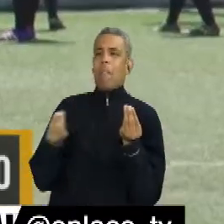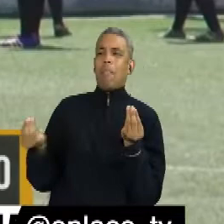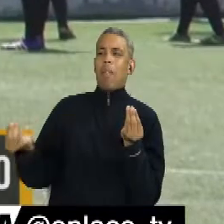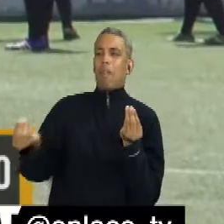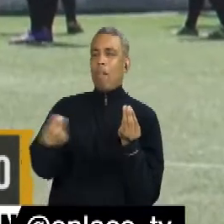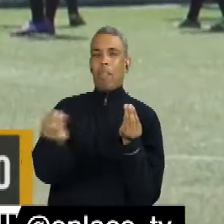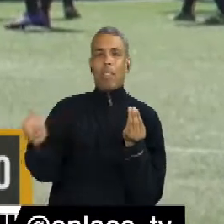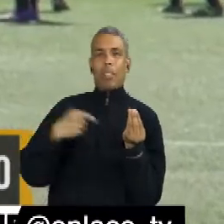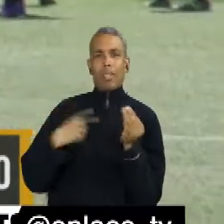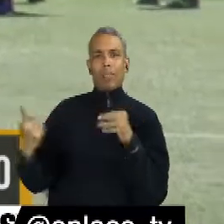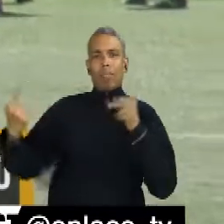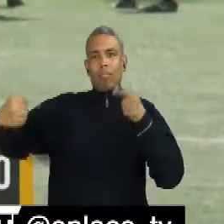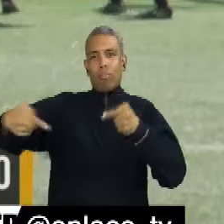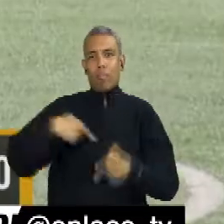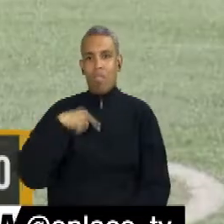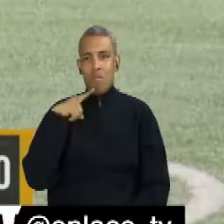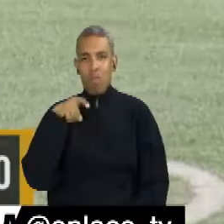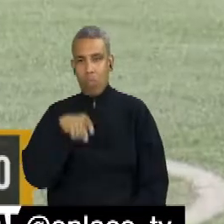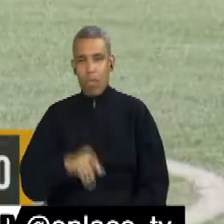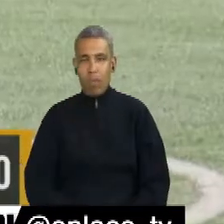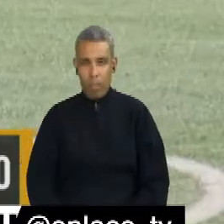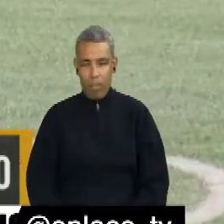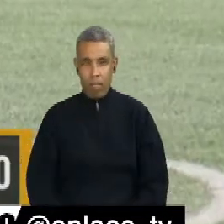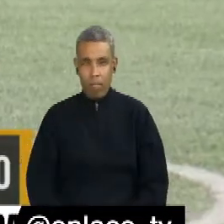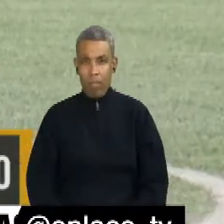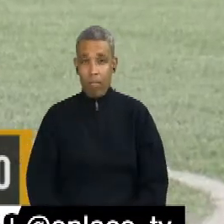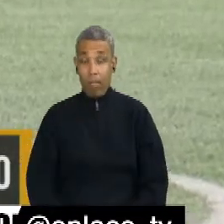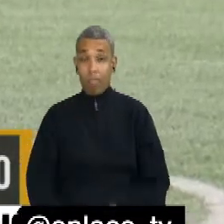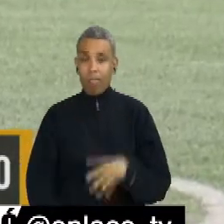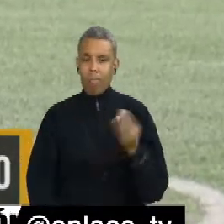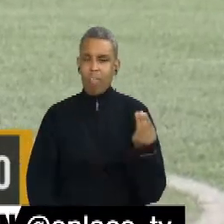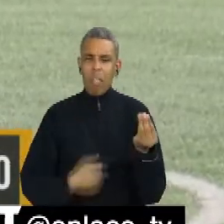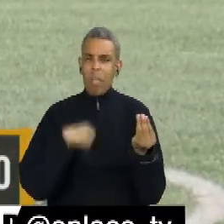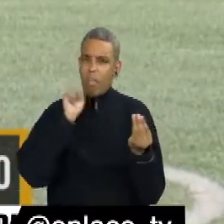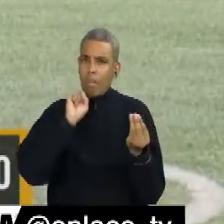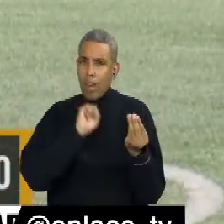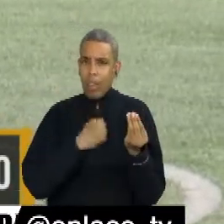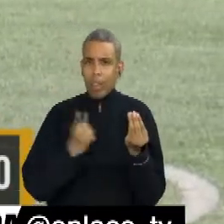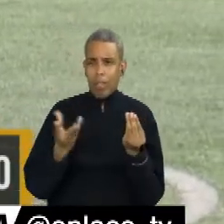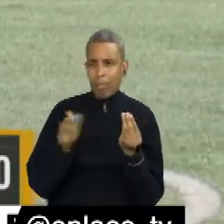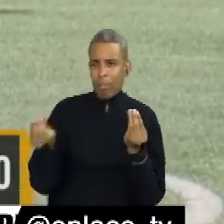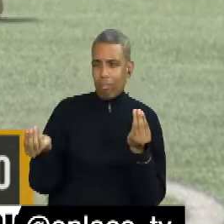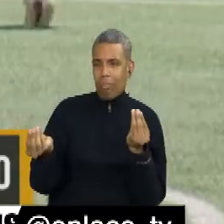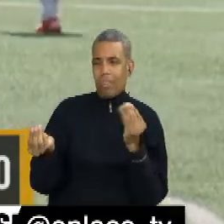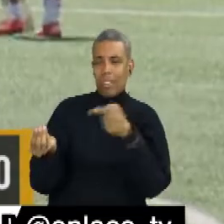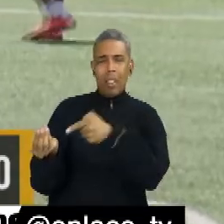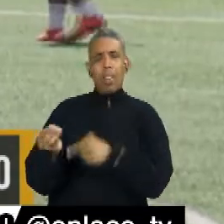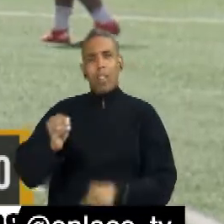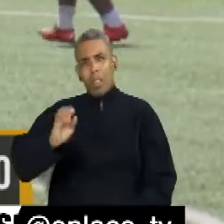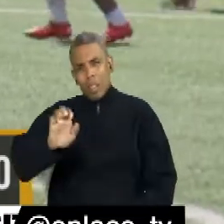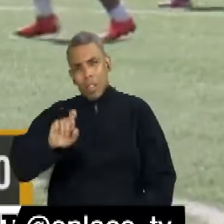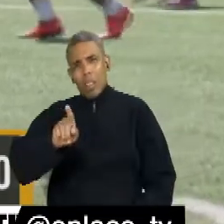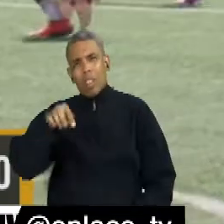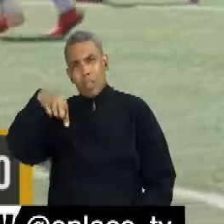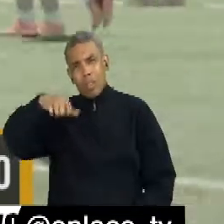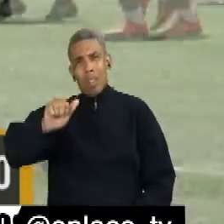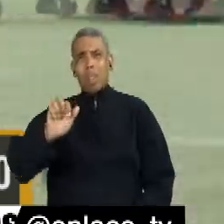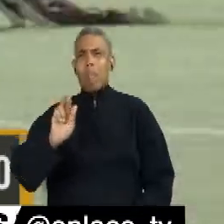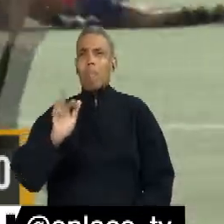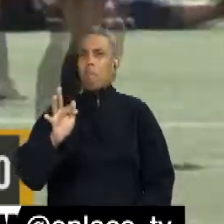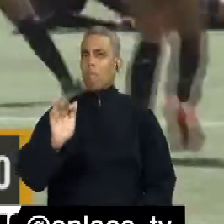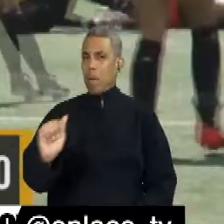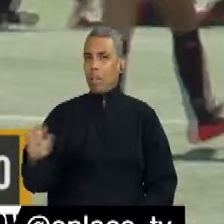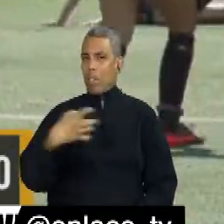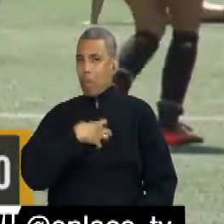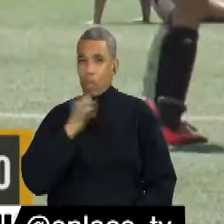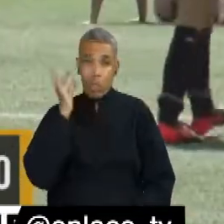Cotraeco se enfrentarán el Club Templarios de Barranca Bermeja con el equipo Spartan de Bucaramanga por una nueva fecha del campeonato de rugby femenino que se juega en la